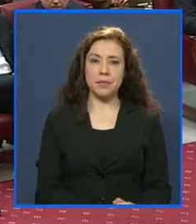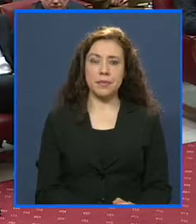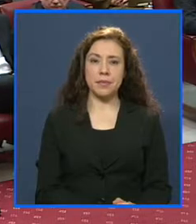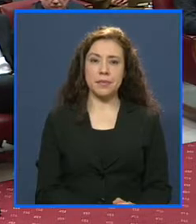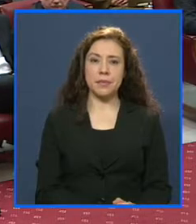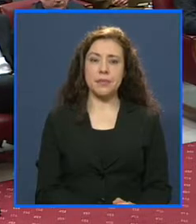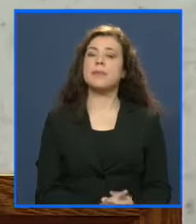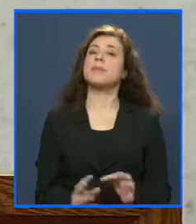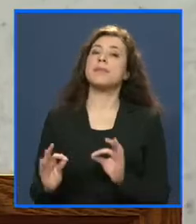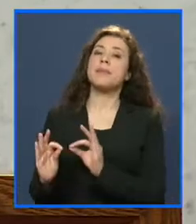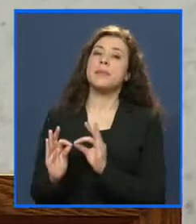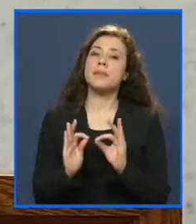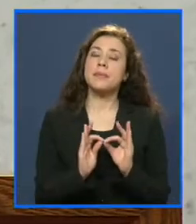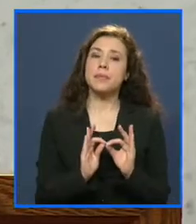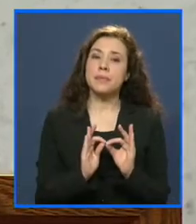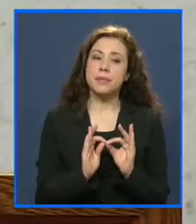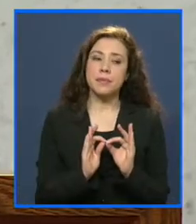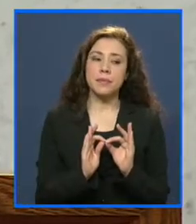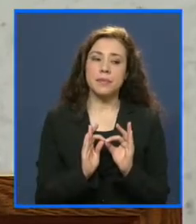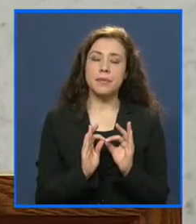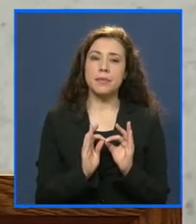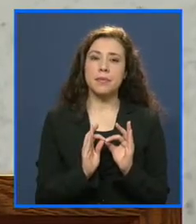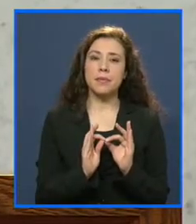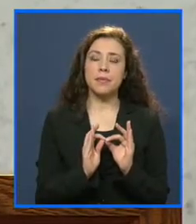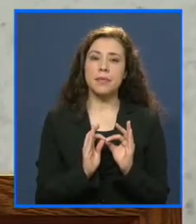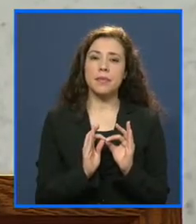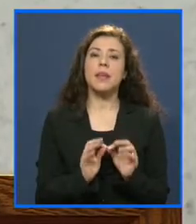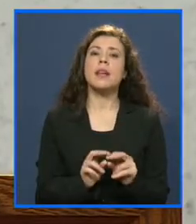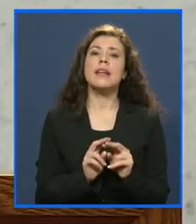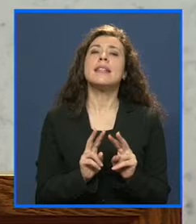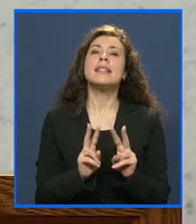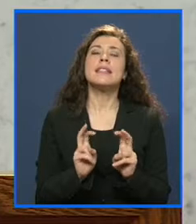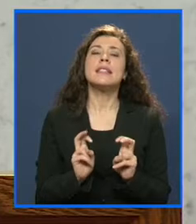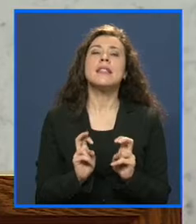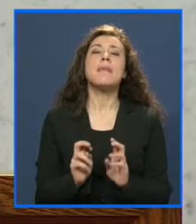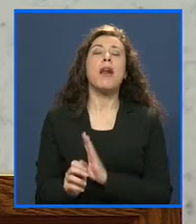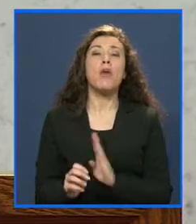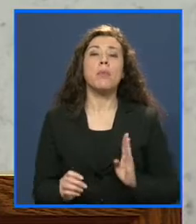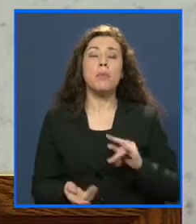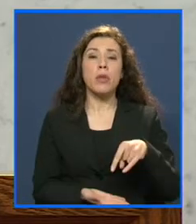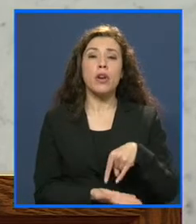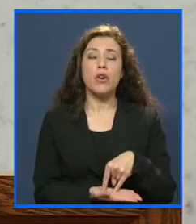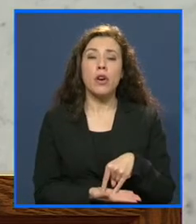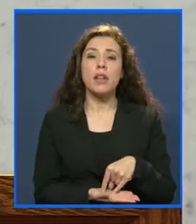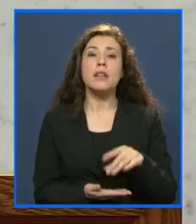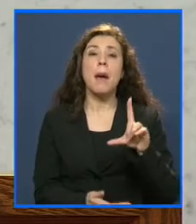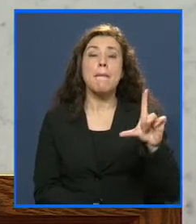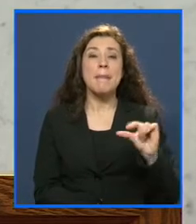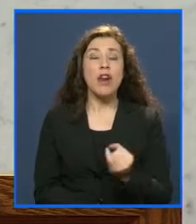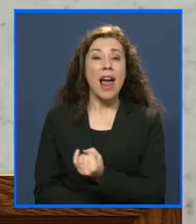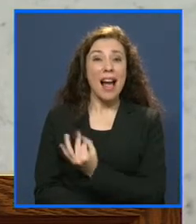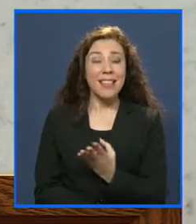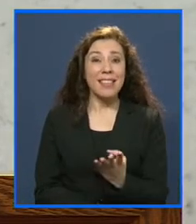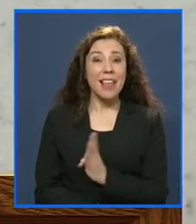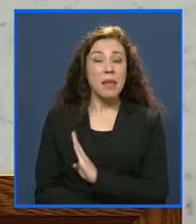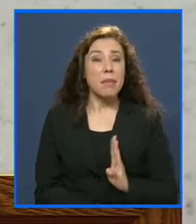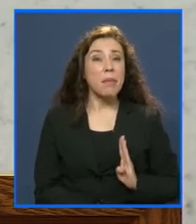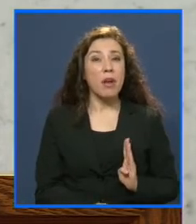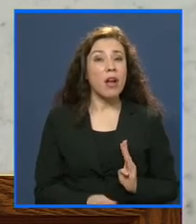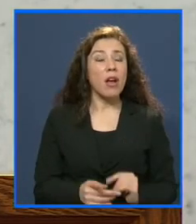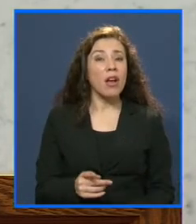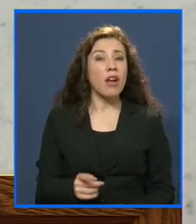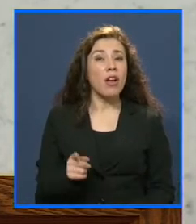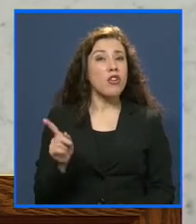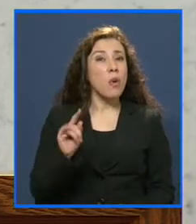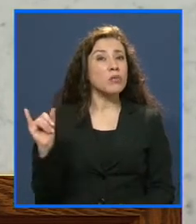específicamente específicamente en relación a la composición del congreso reducir el número de sus miembros no es una